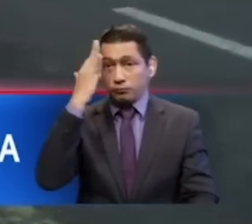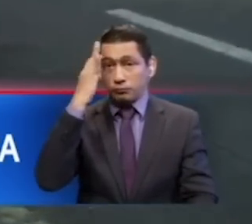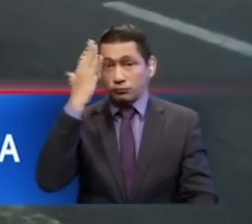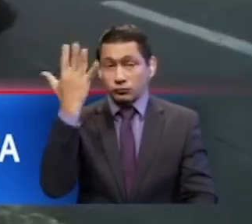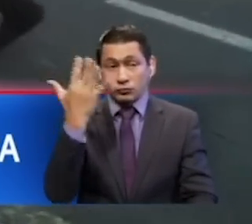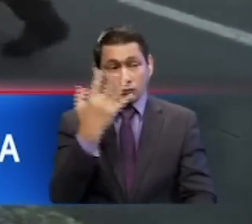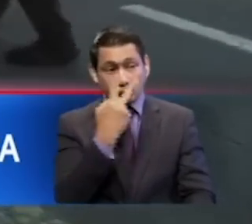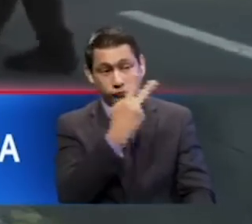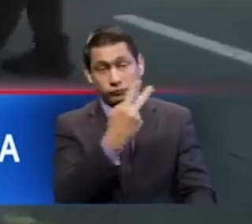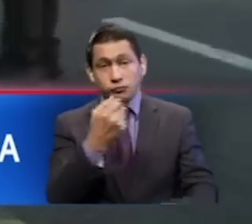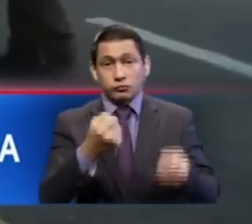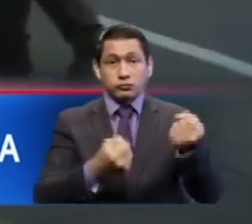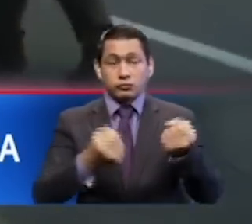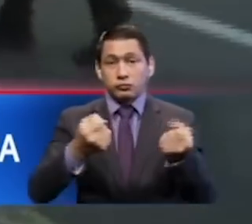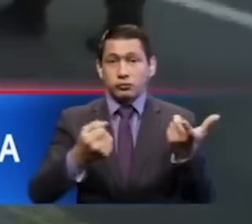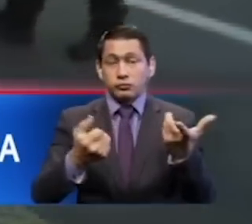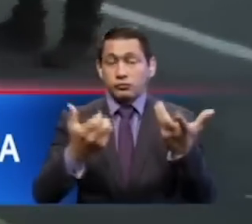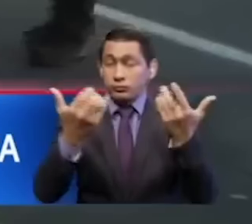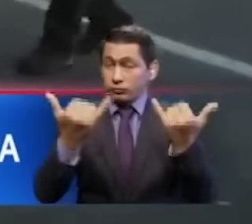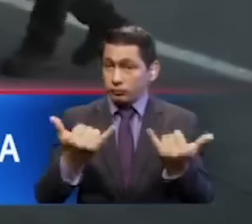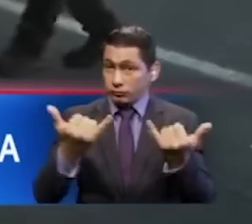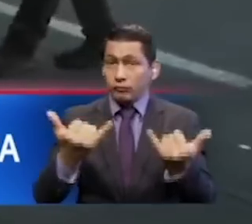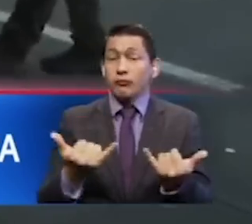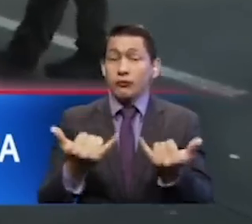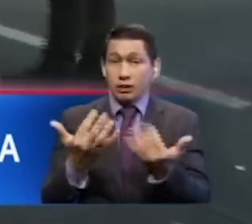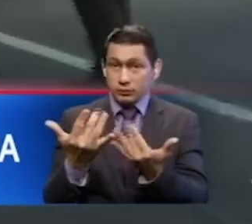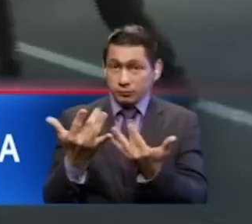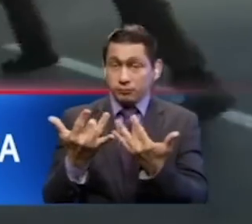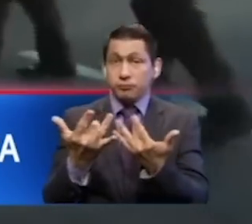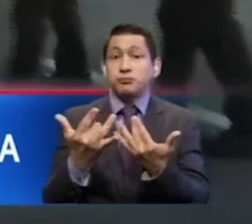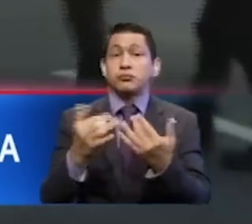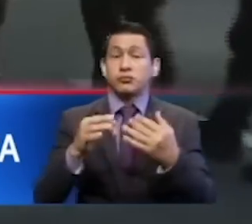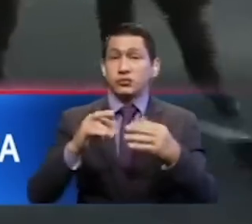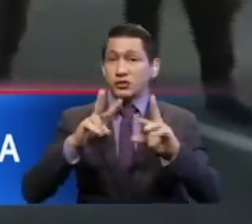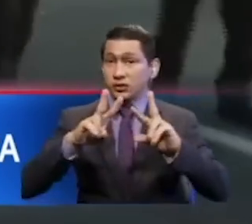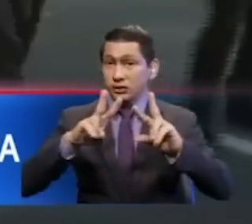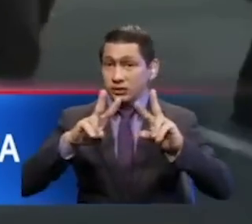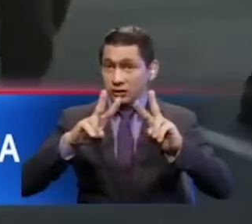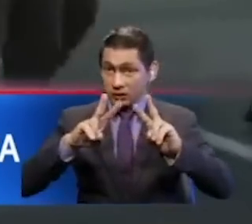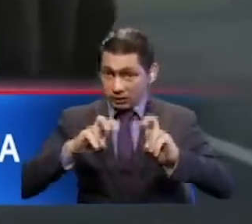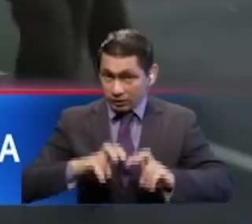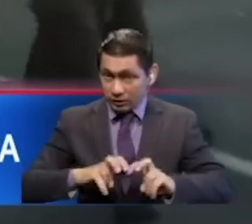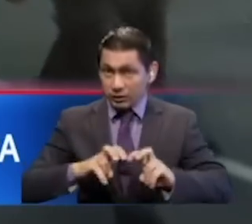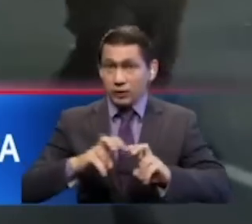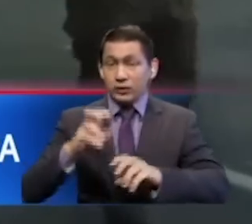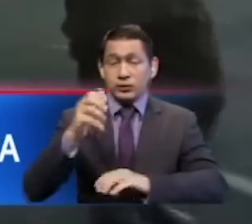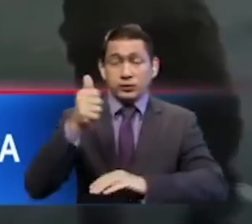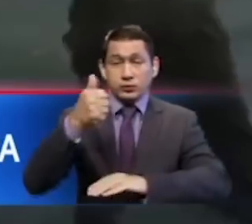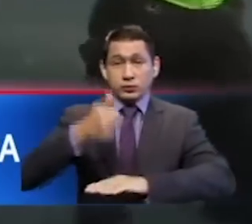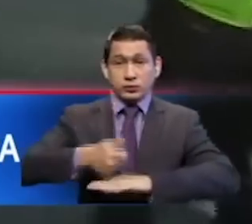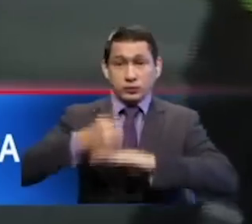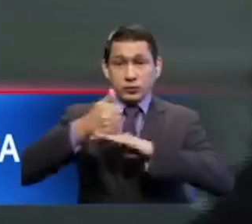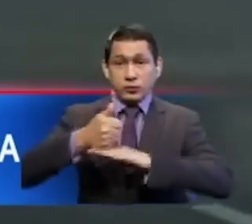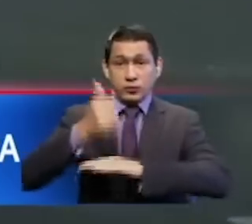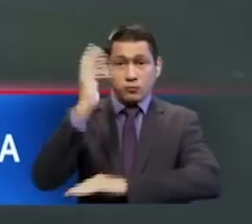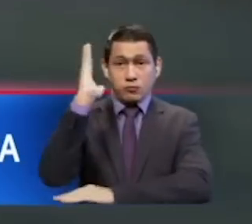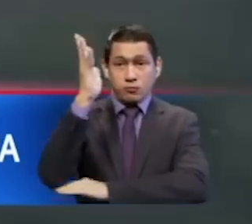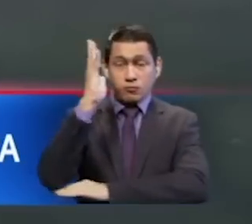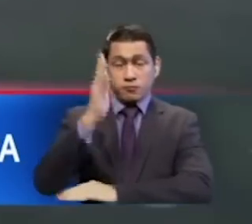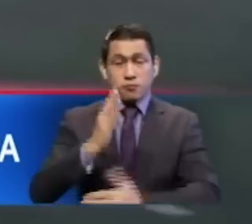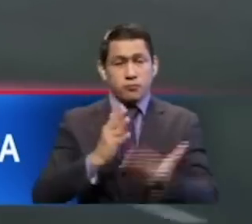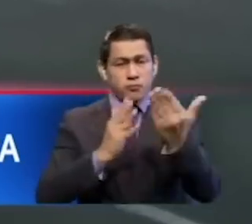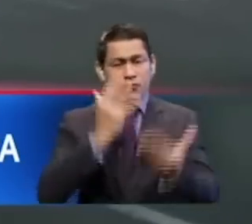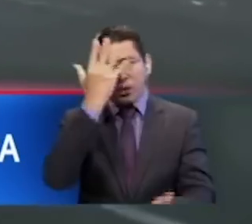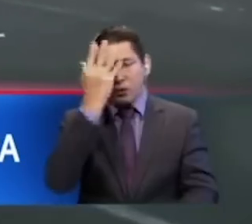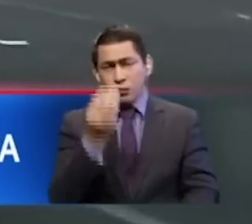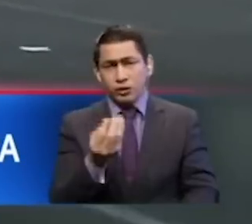sucedido. En este momento vamos a ver si nos esclarecen este tema, porque ya la policía se encuentra acá, el general Víctor Herrera. Herrera. Para ver si vamos a dialogar con él. General, muy buenos